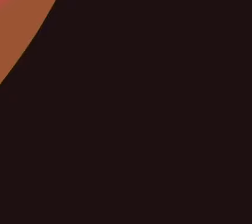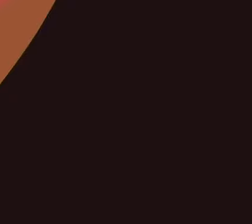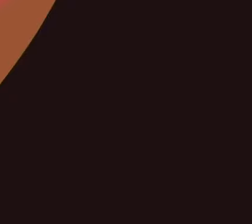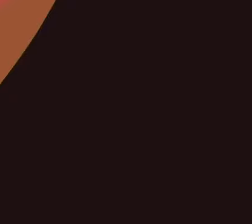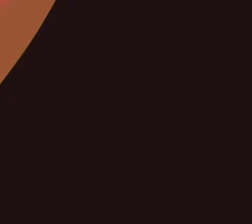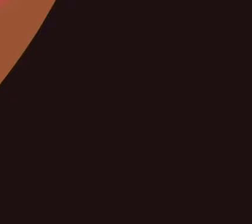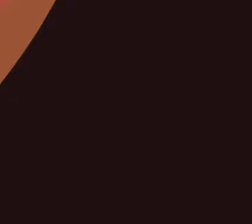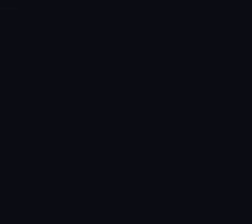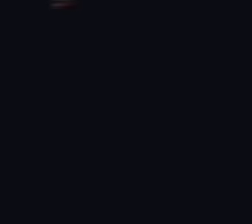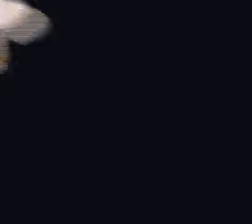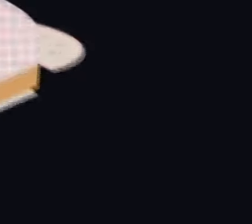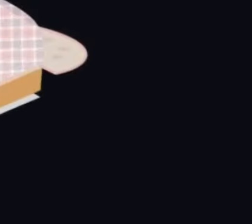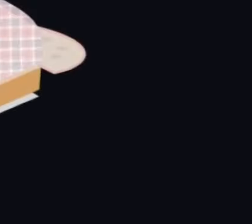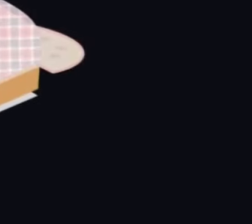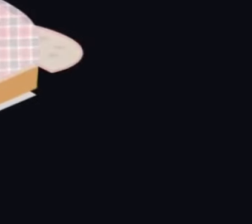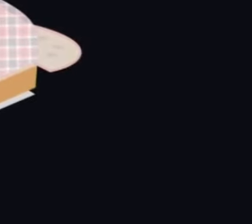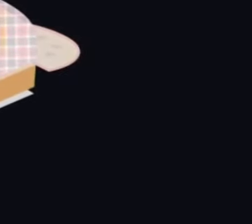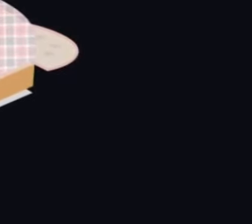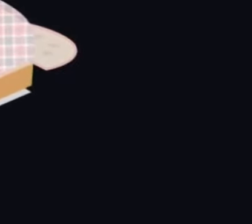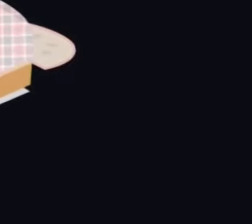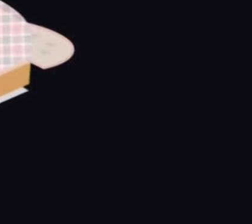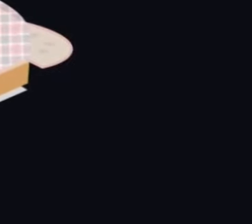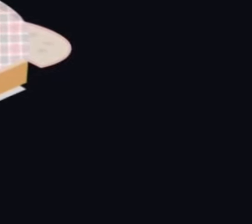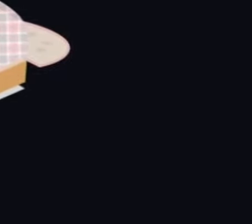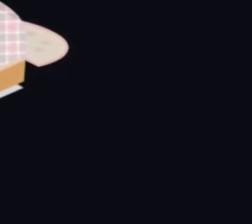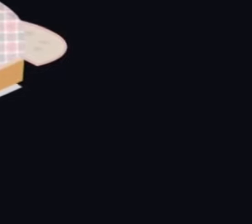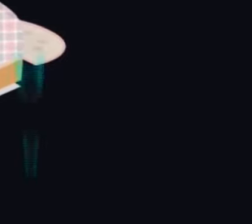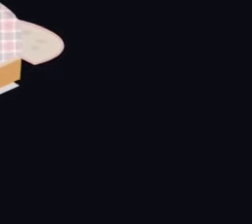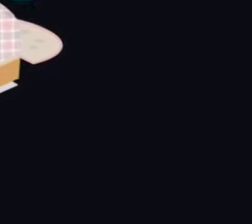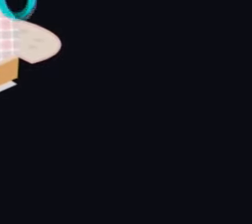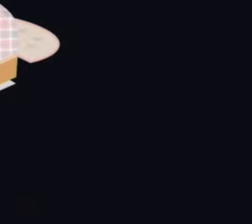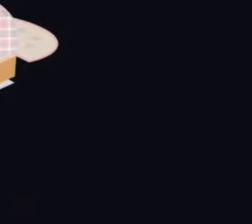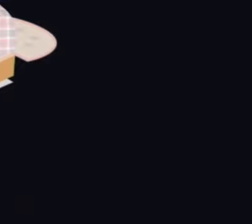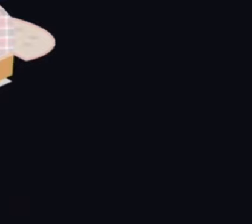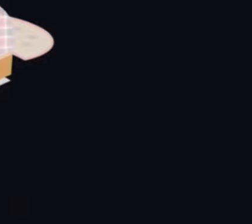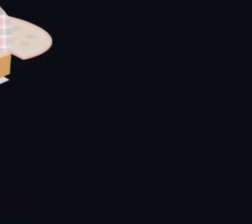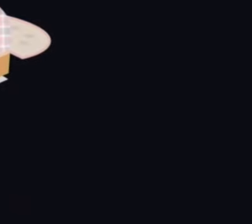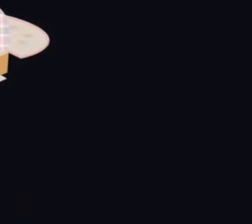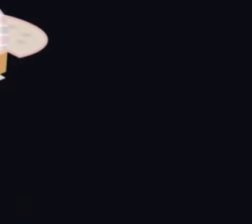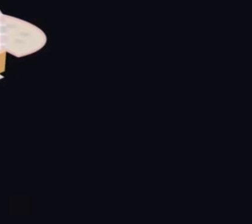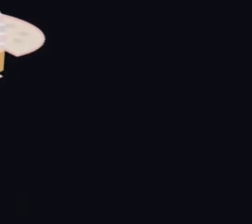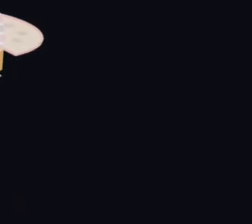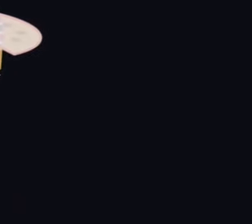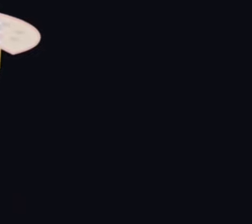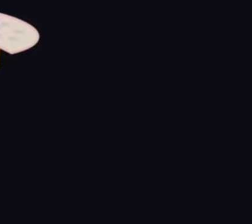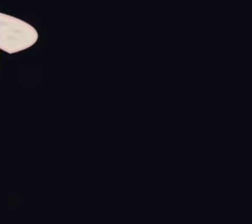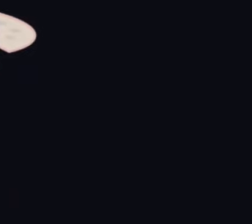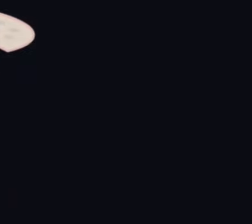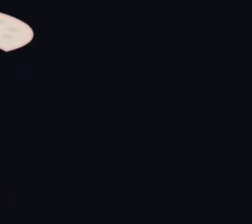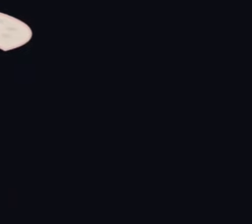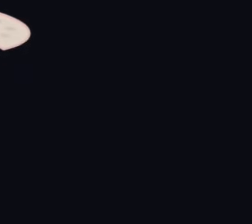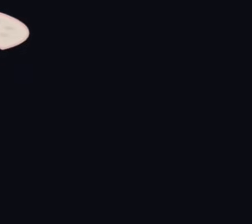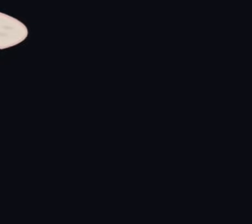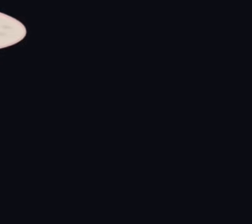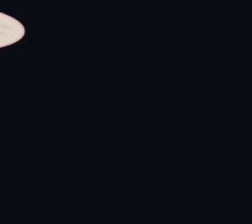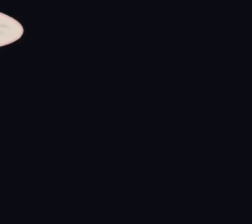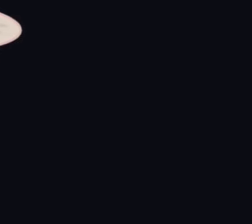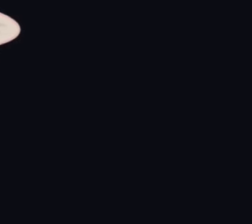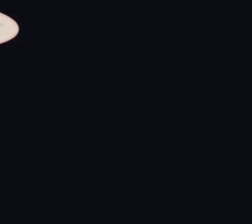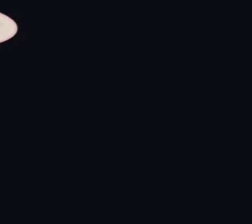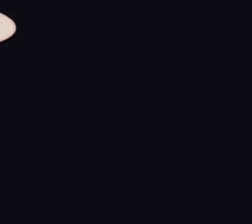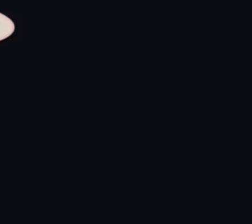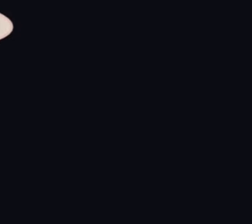los datos que revelamos. No será fácil. Al igual que Marta, nos gusta tirarnos en el colchón nuevo a revisar nuestras redes sociales